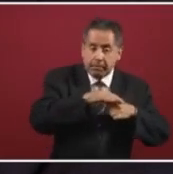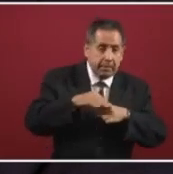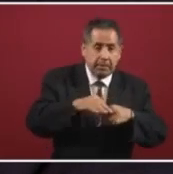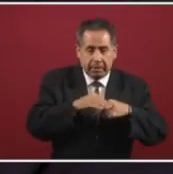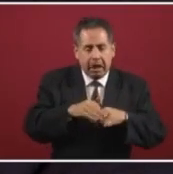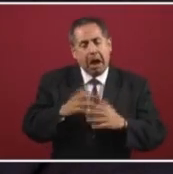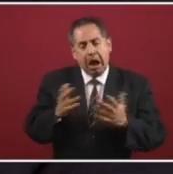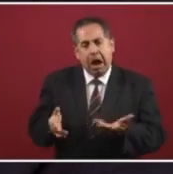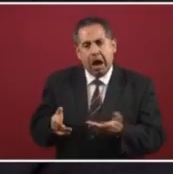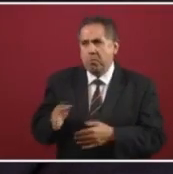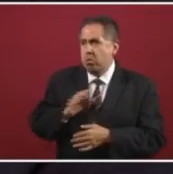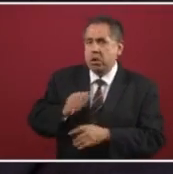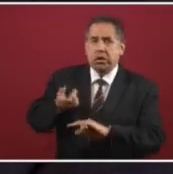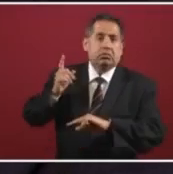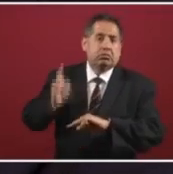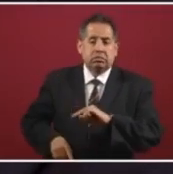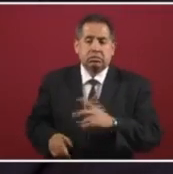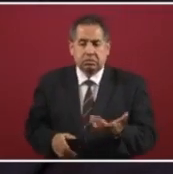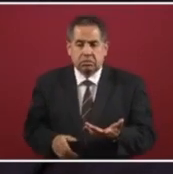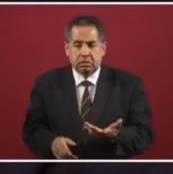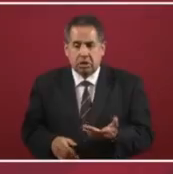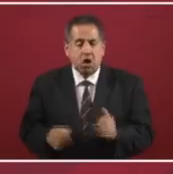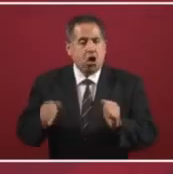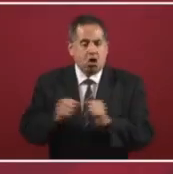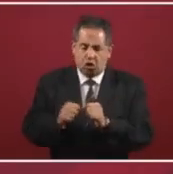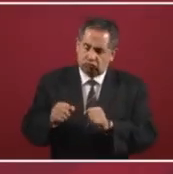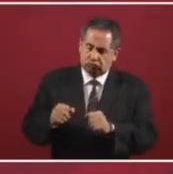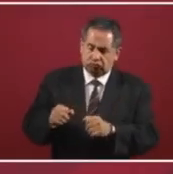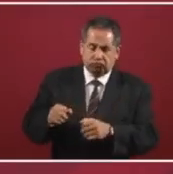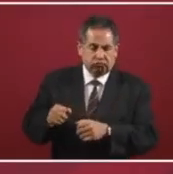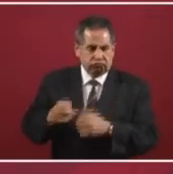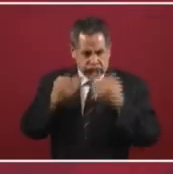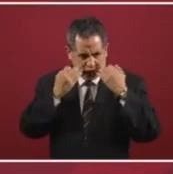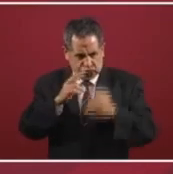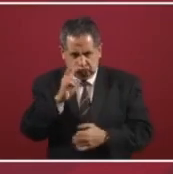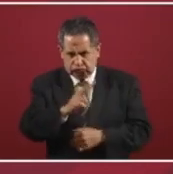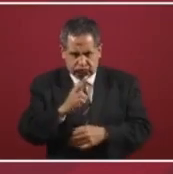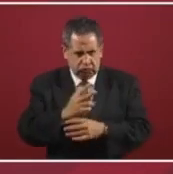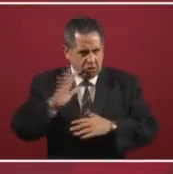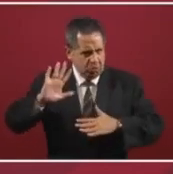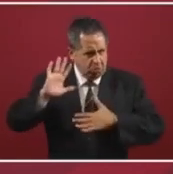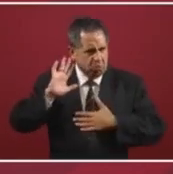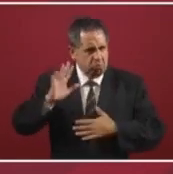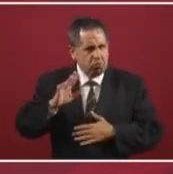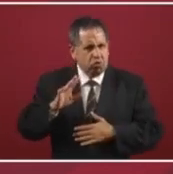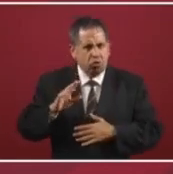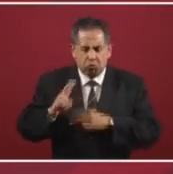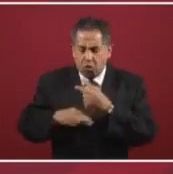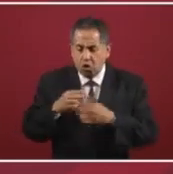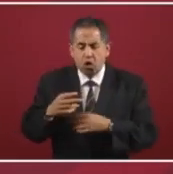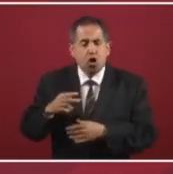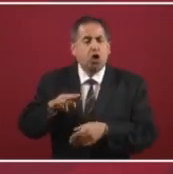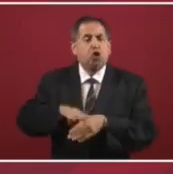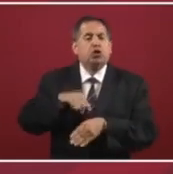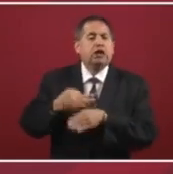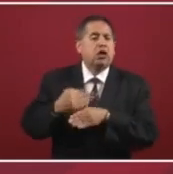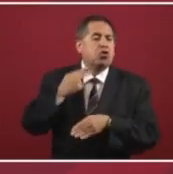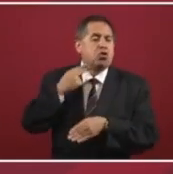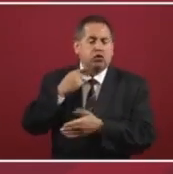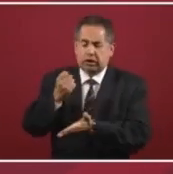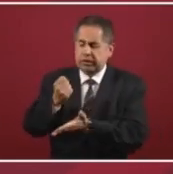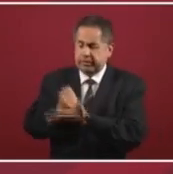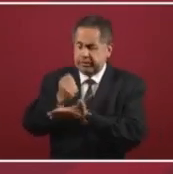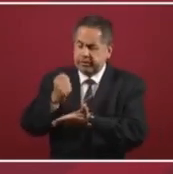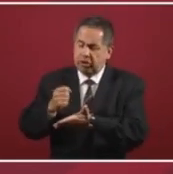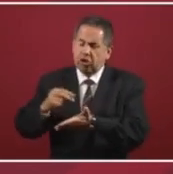también se certifica ante el notario público. El mandatario detalló que ha enviado iniciativas al Congreso